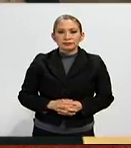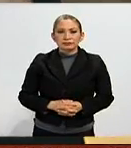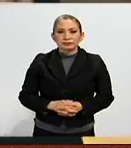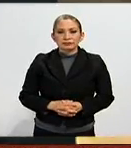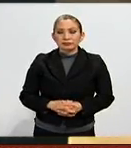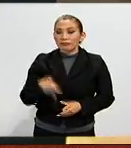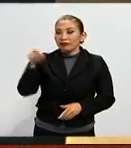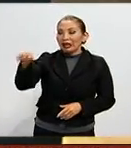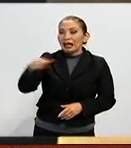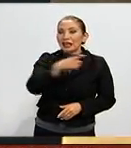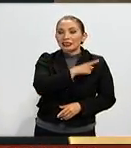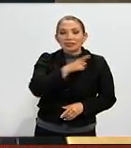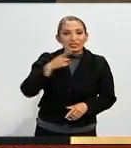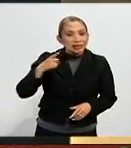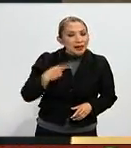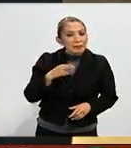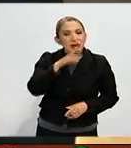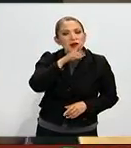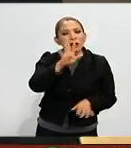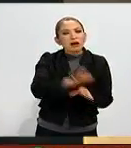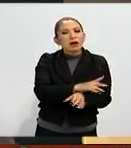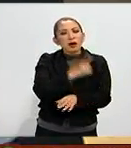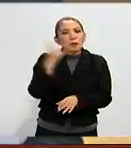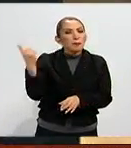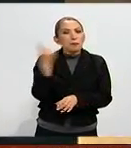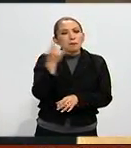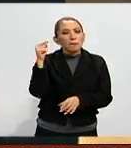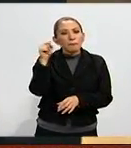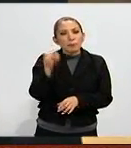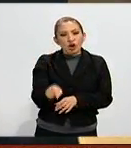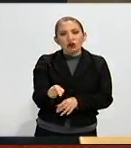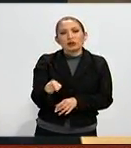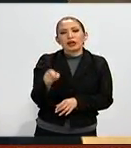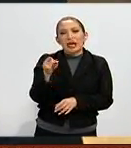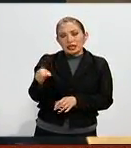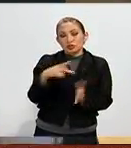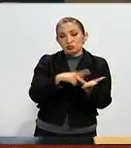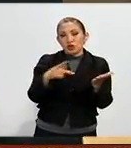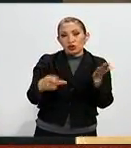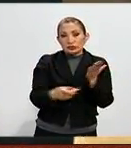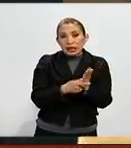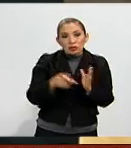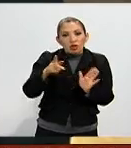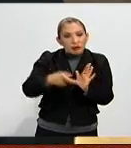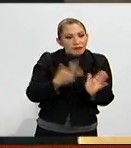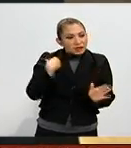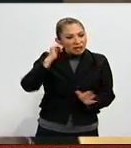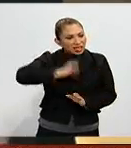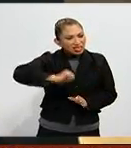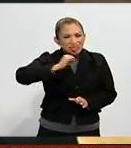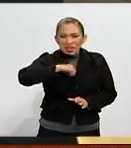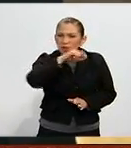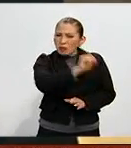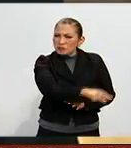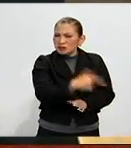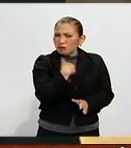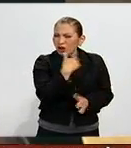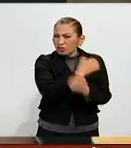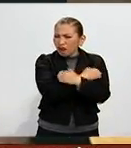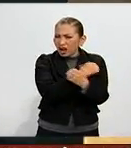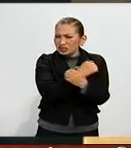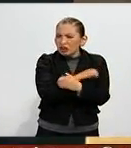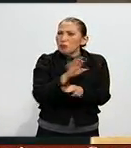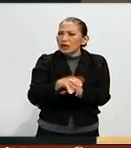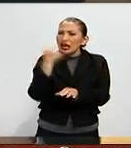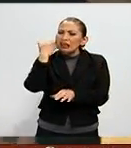Él tiene que responder por qué su proyecto educativo es un proyecto de regresar al pasado y por qué quiere